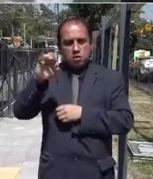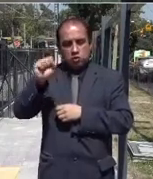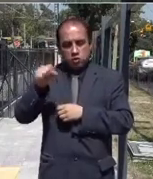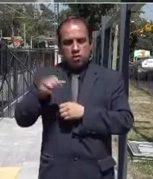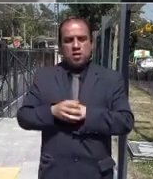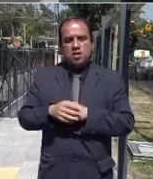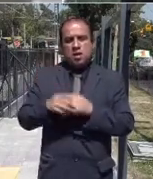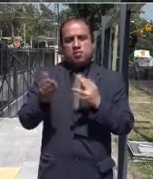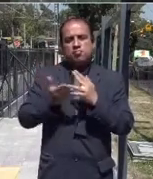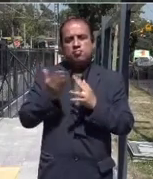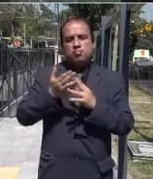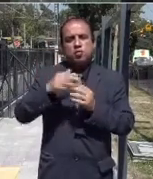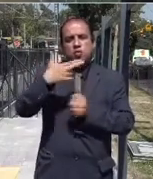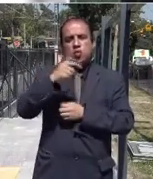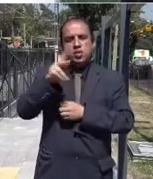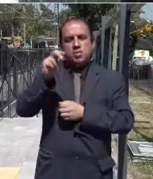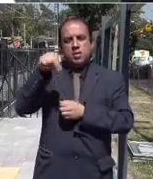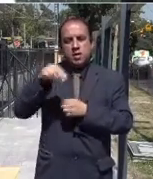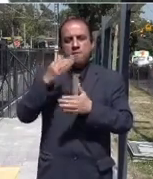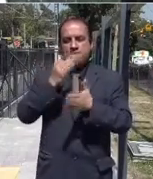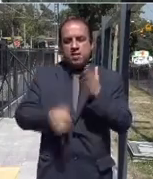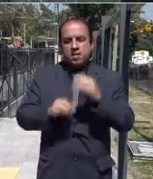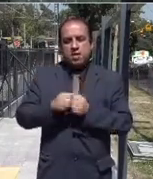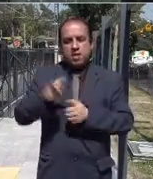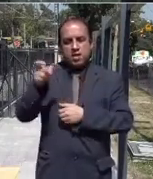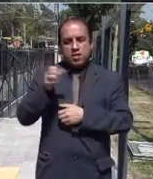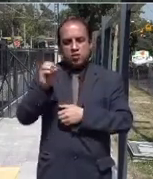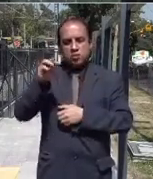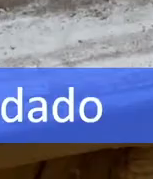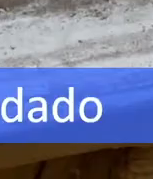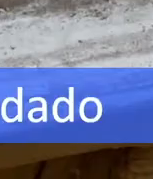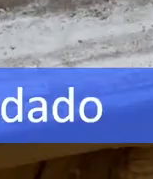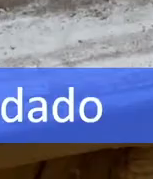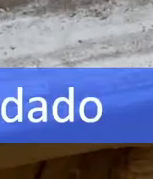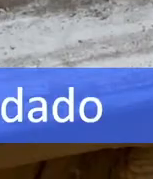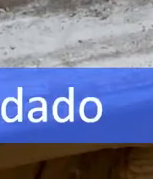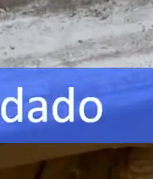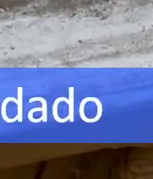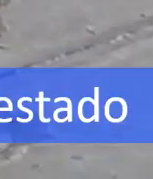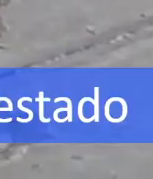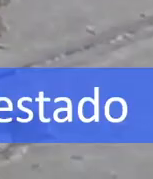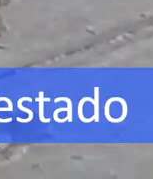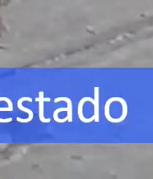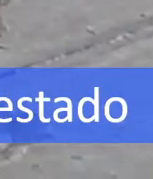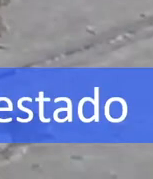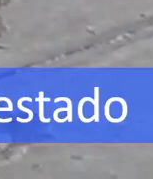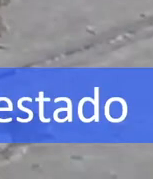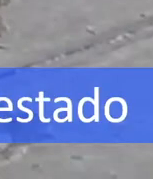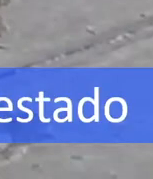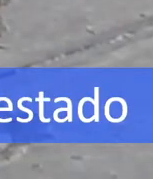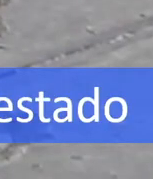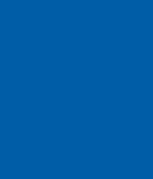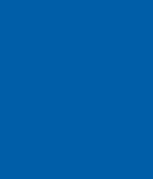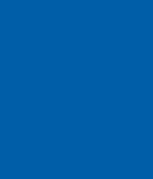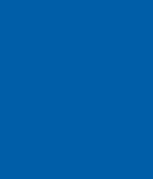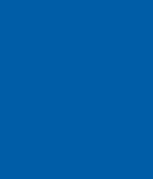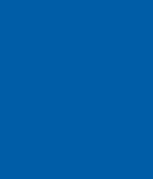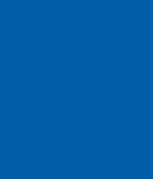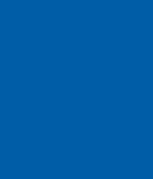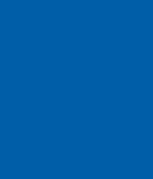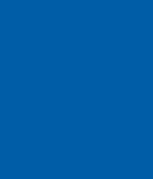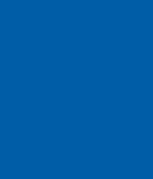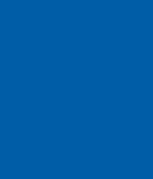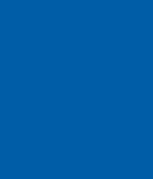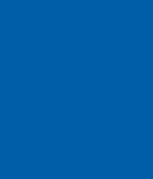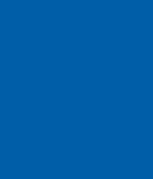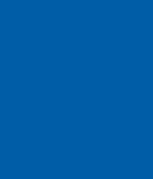concluir el de Xomali y el de Periférico. Con eso concluimos la parte de lo que son los cruceros.